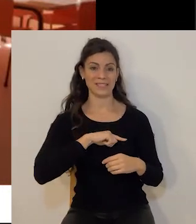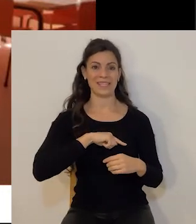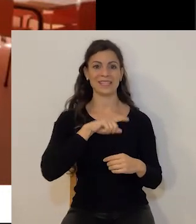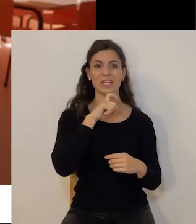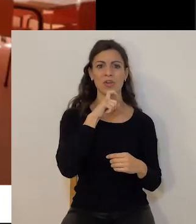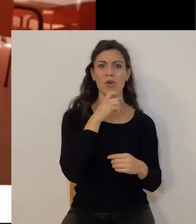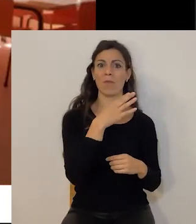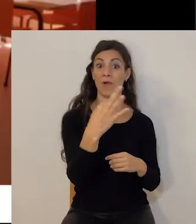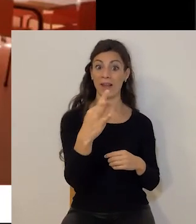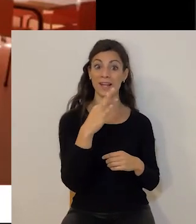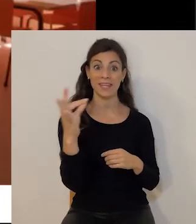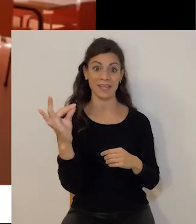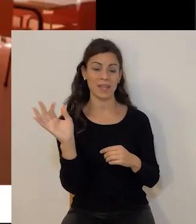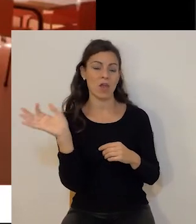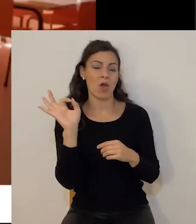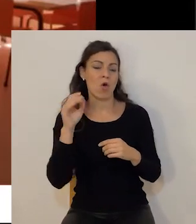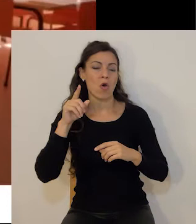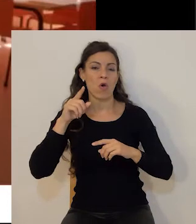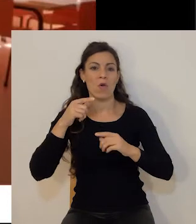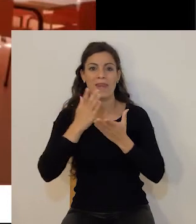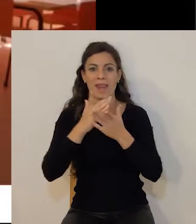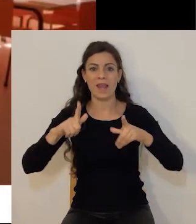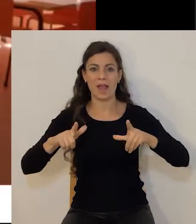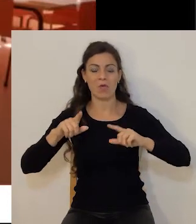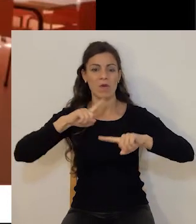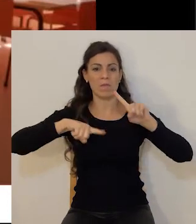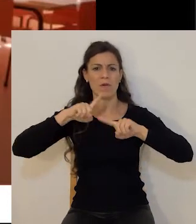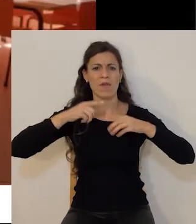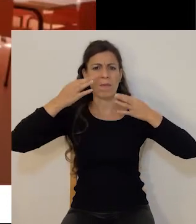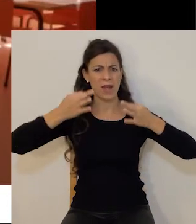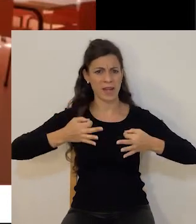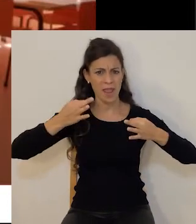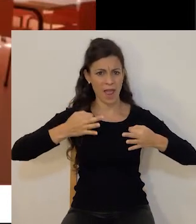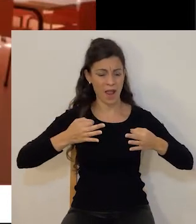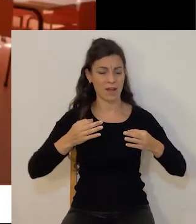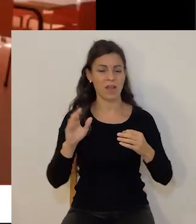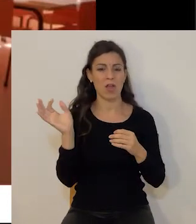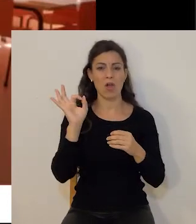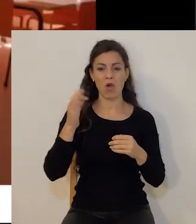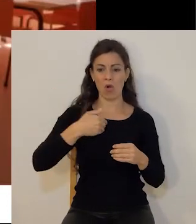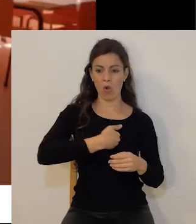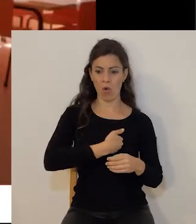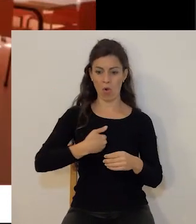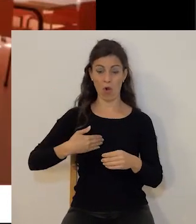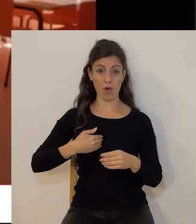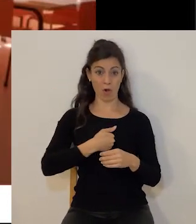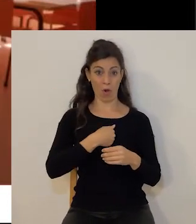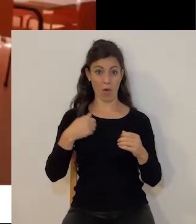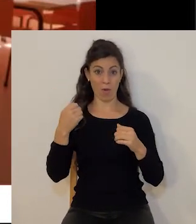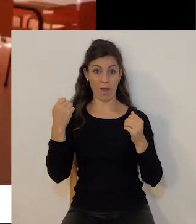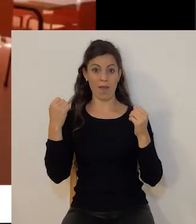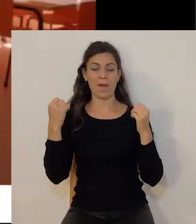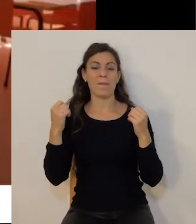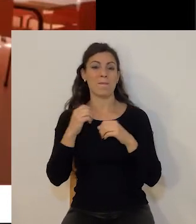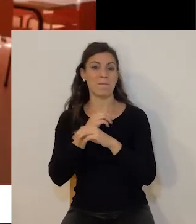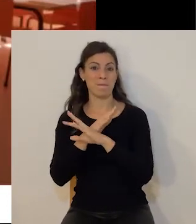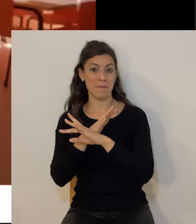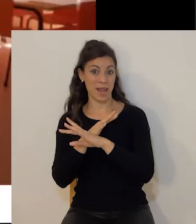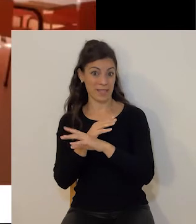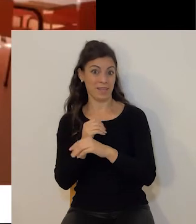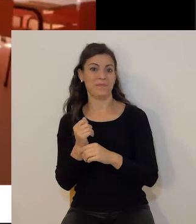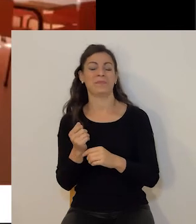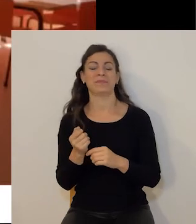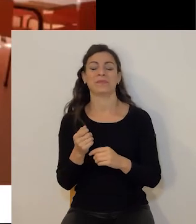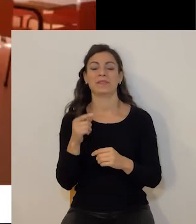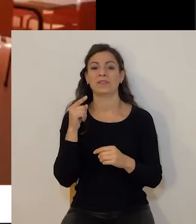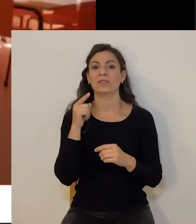O cuando ha habido un problema real en el aula o cuando se hace un role-playing, que también los hacemos mucho, es en un post-it,